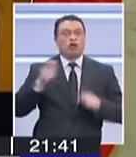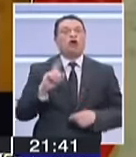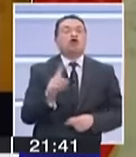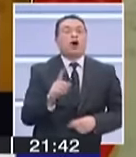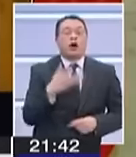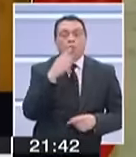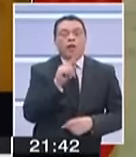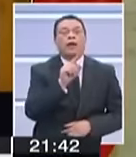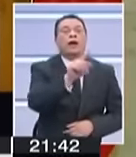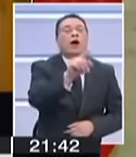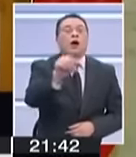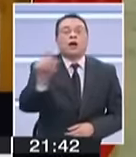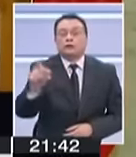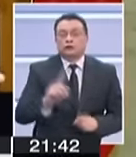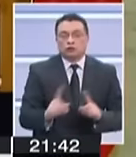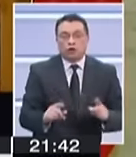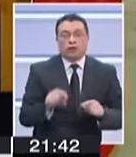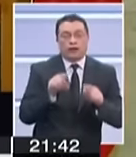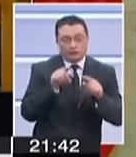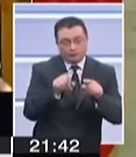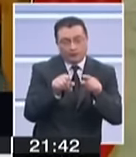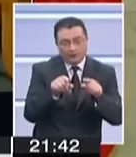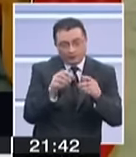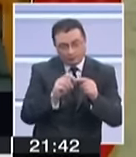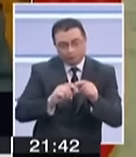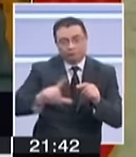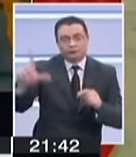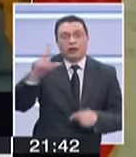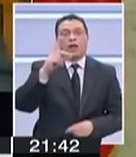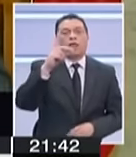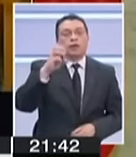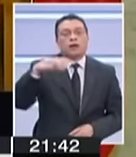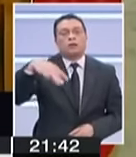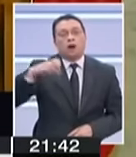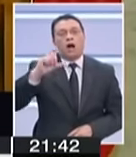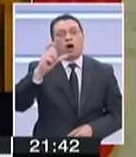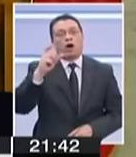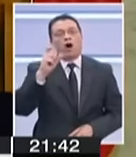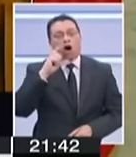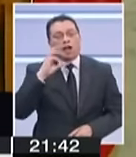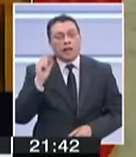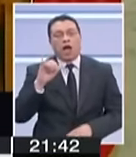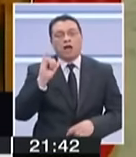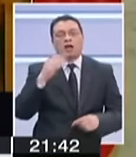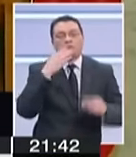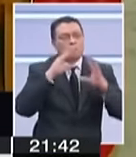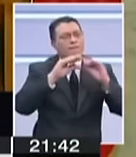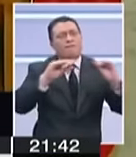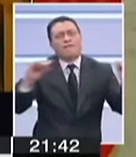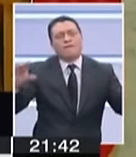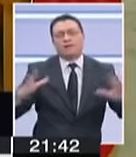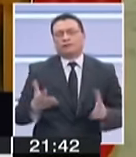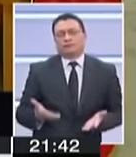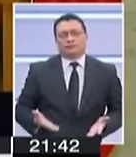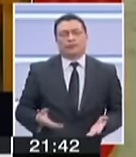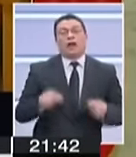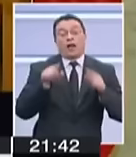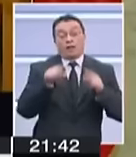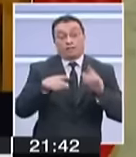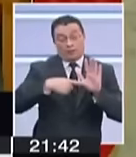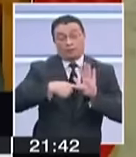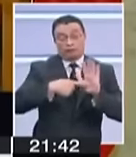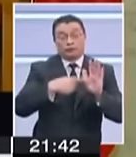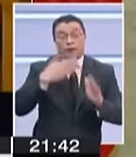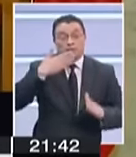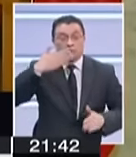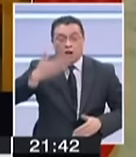ellos, ¿no? Yo dije, ahí está el germen de la demagogia y el populismo. Es solo una demostración de que un tipo de